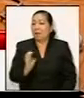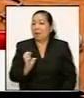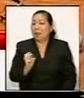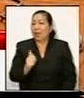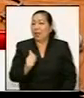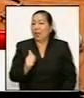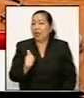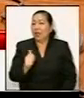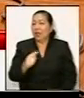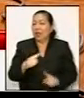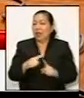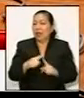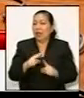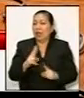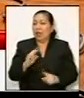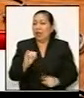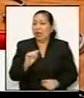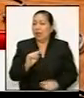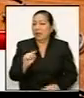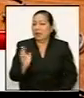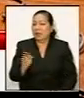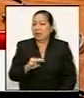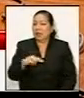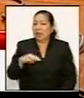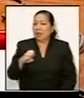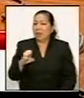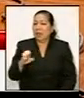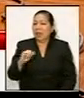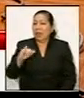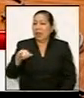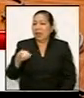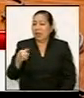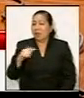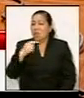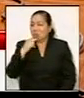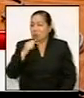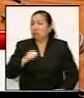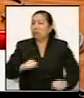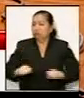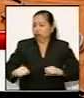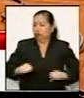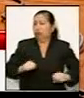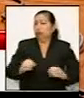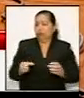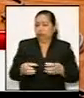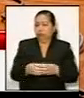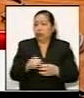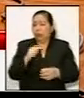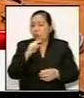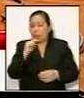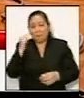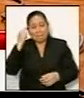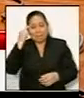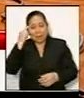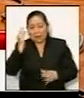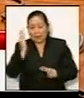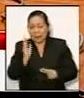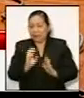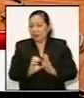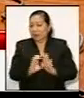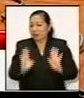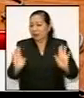es una de las personas que que lidera ese movimiento precisamente sobre esos pensamientos respecto al